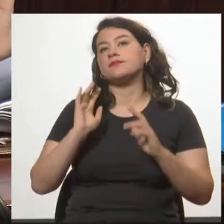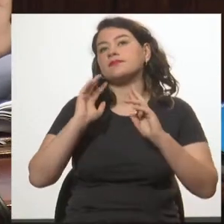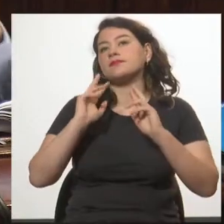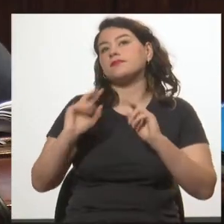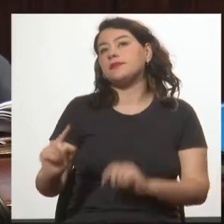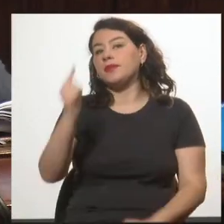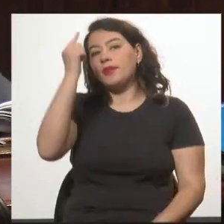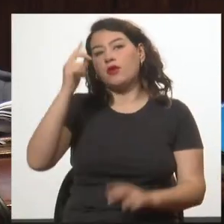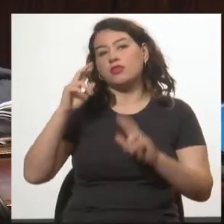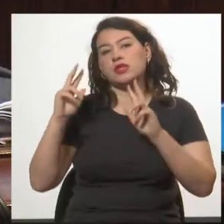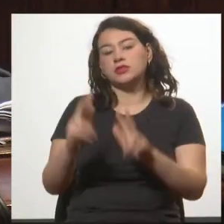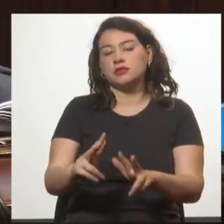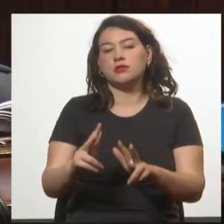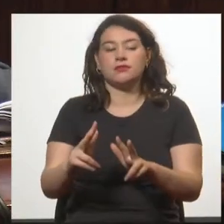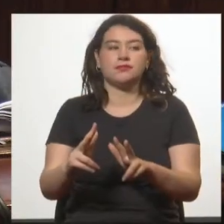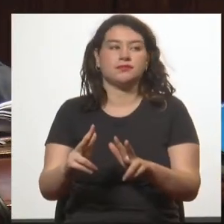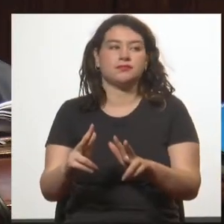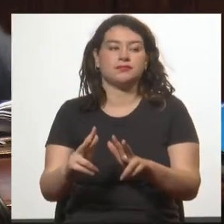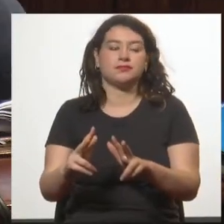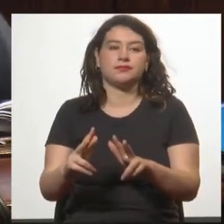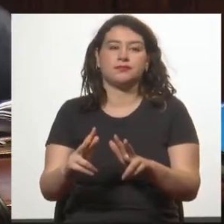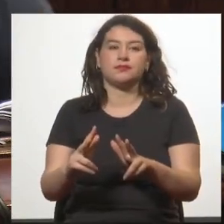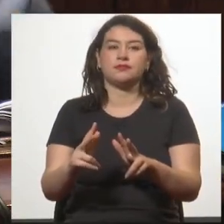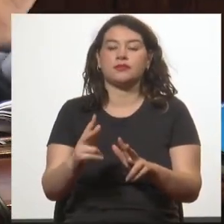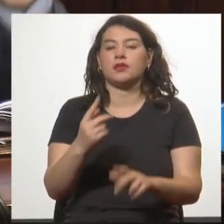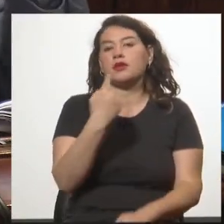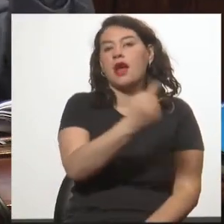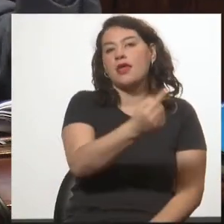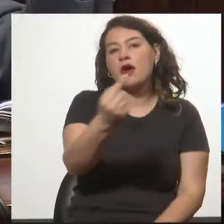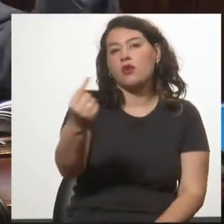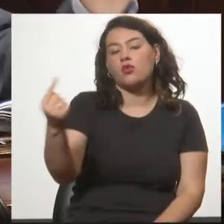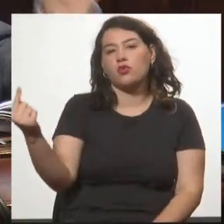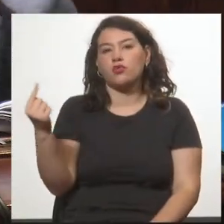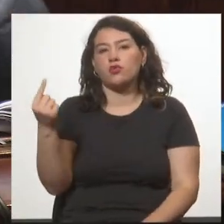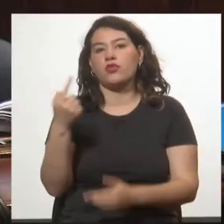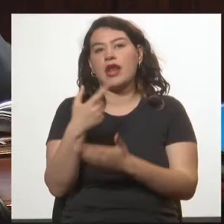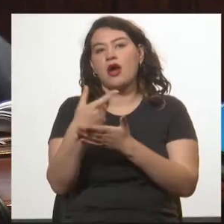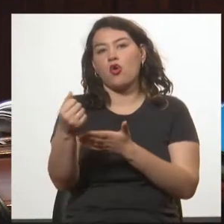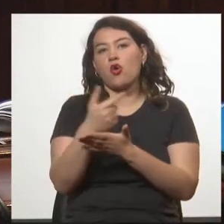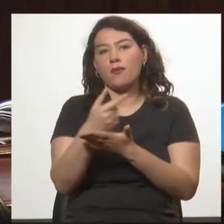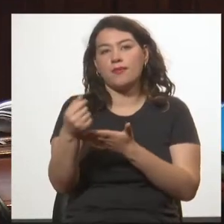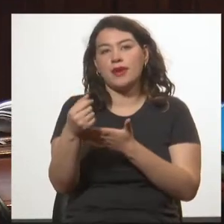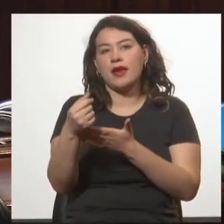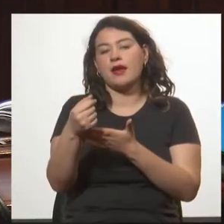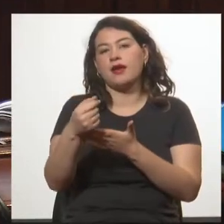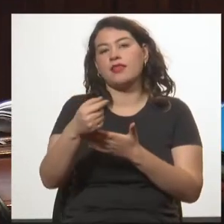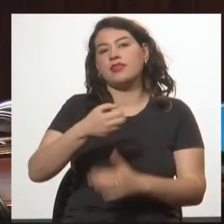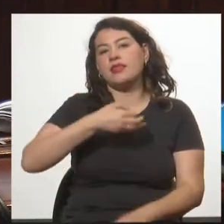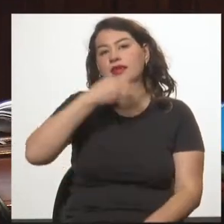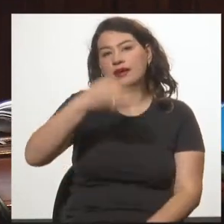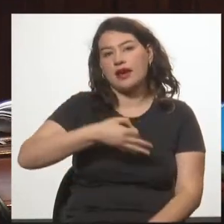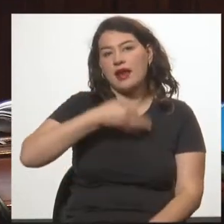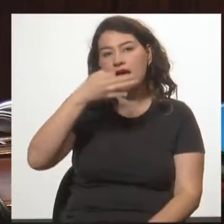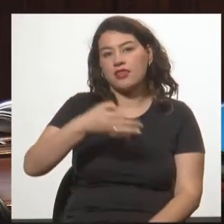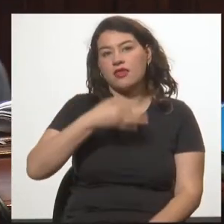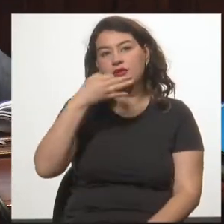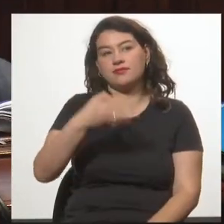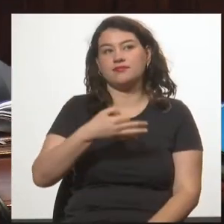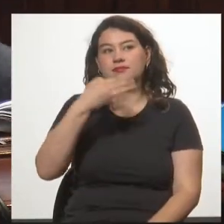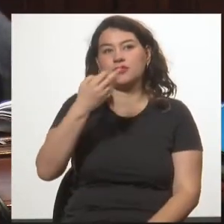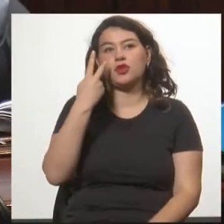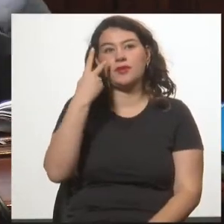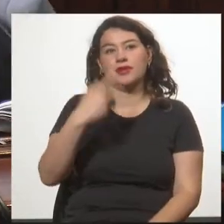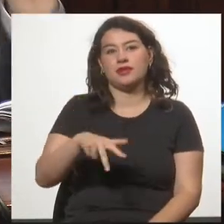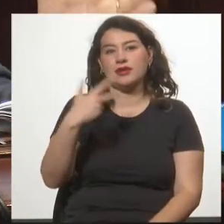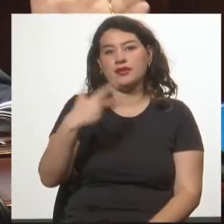nada que cada una de estas compras fue declarada desde el 2013 en